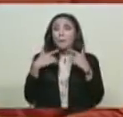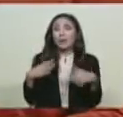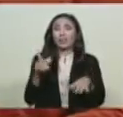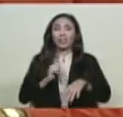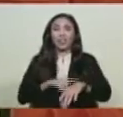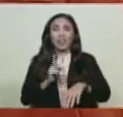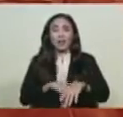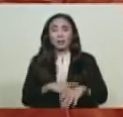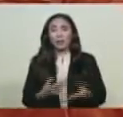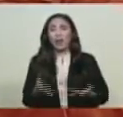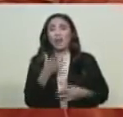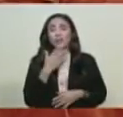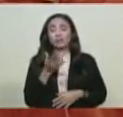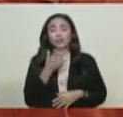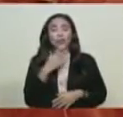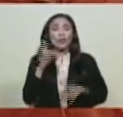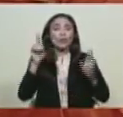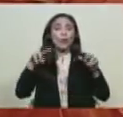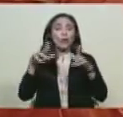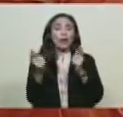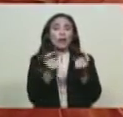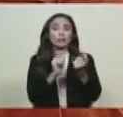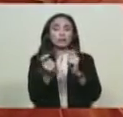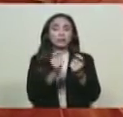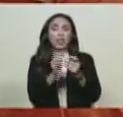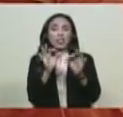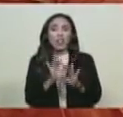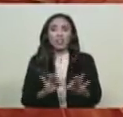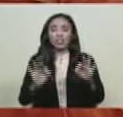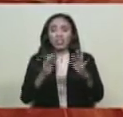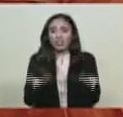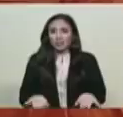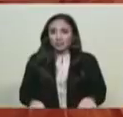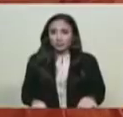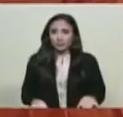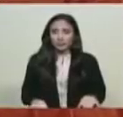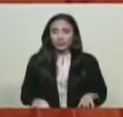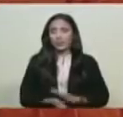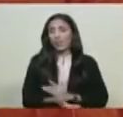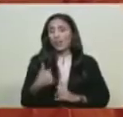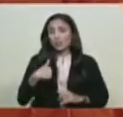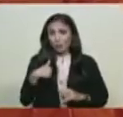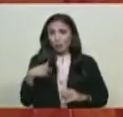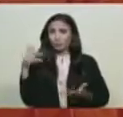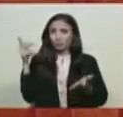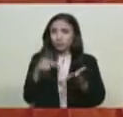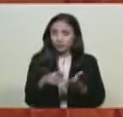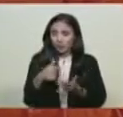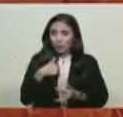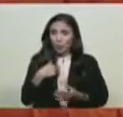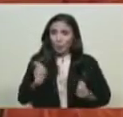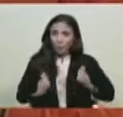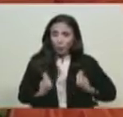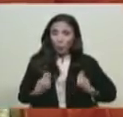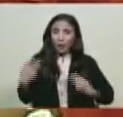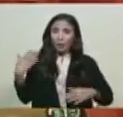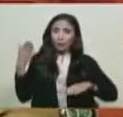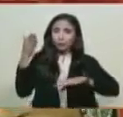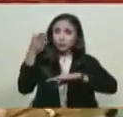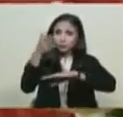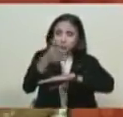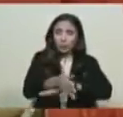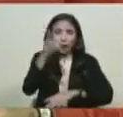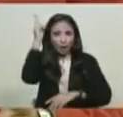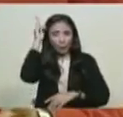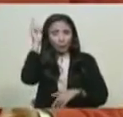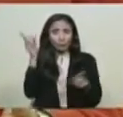terrible. Ahí no se discute ningún tema que tenga que ver con la vida de nuestro pueblo. Ahí no se toma ninguna decisión. Ahí lo que se va